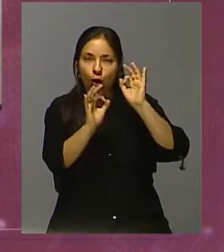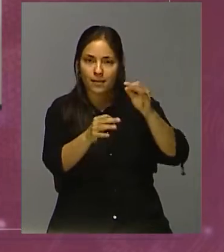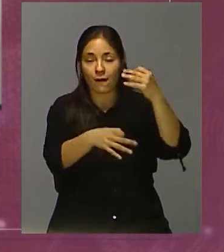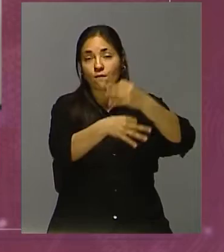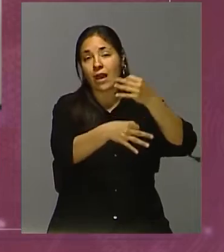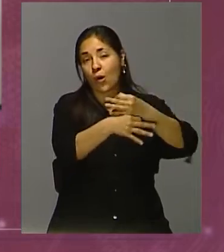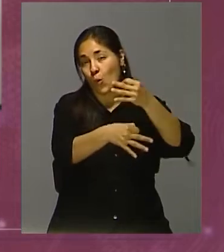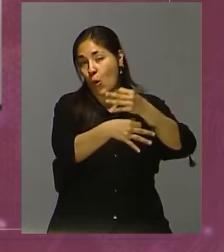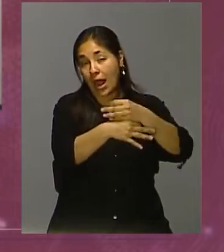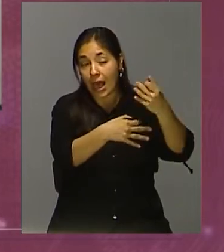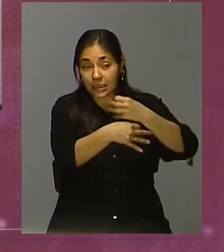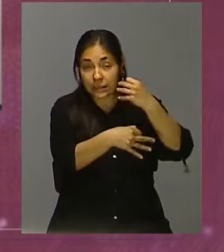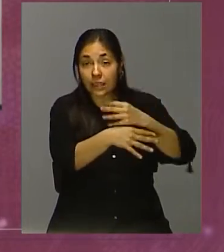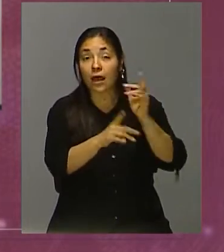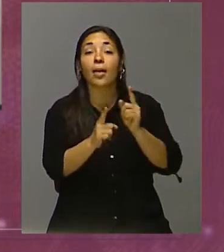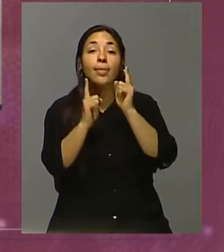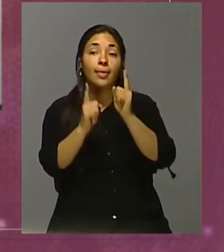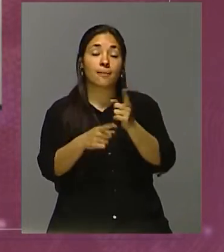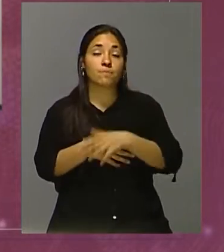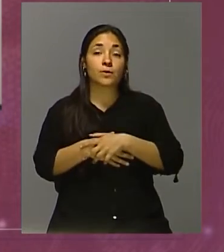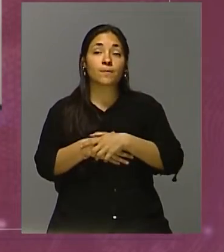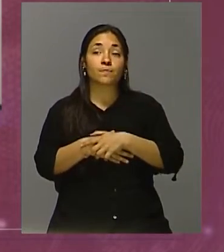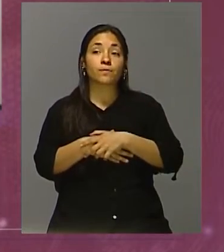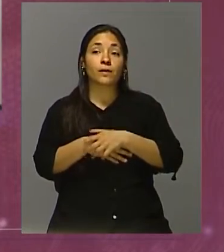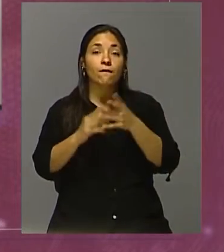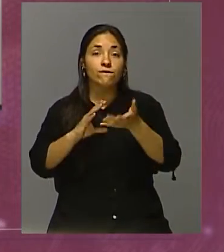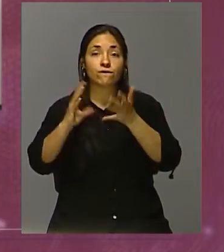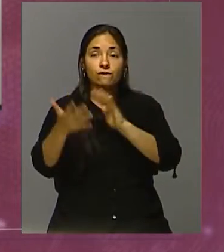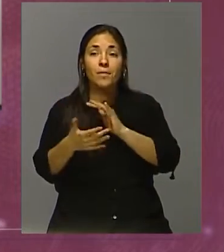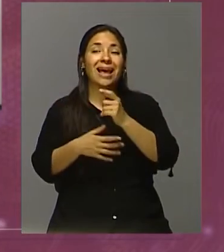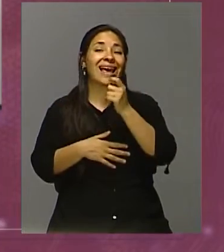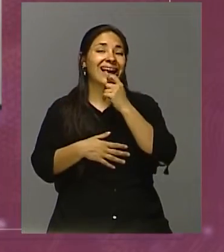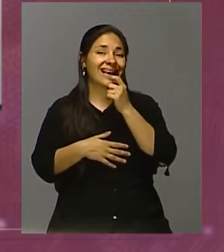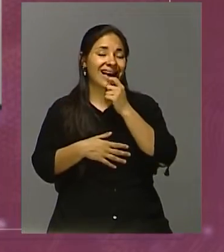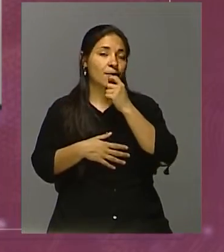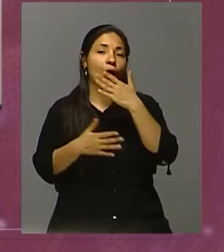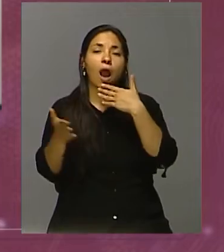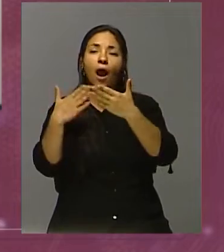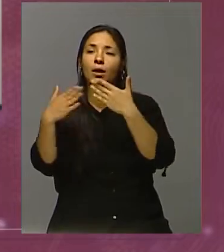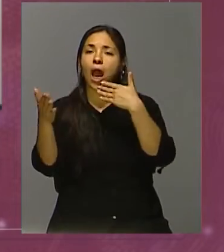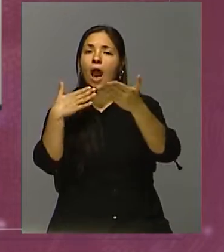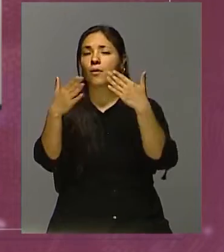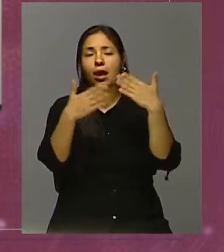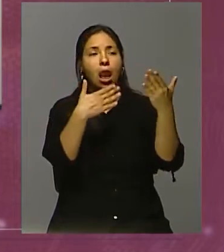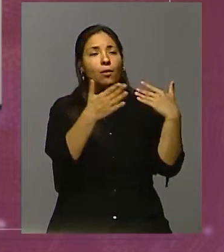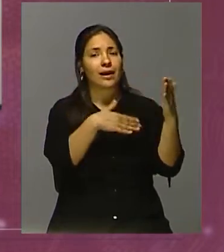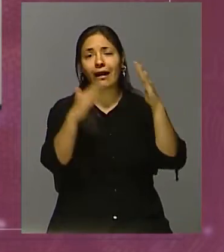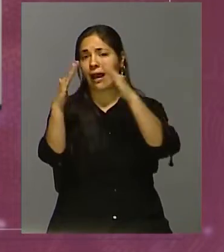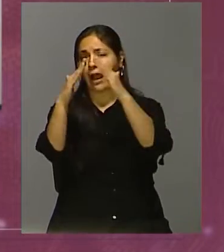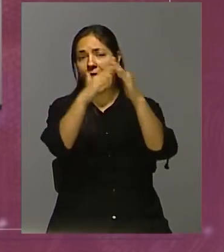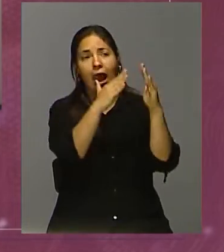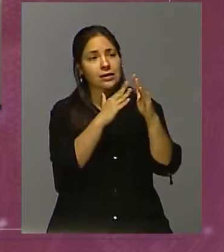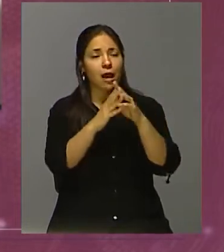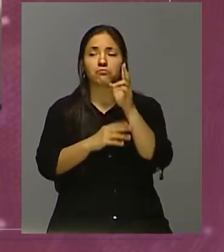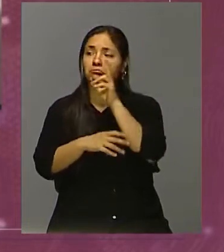formal y además la vas a recibir a través de los ejemplos, del diálogo que tengas en tu hogar y de las conductas que